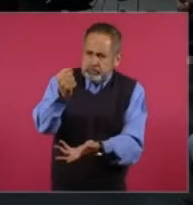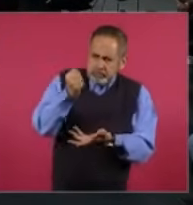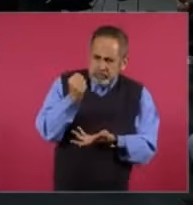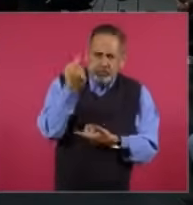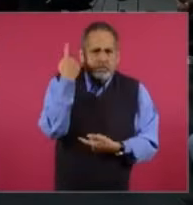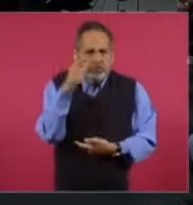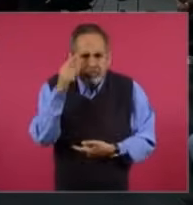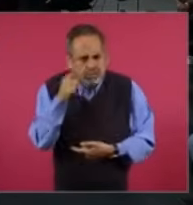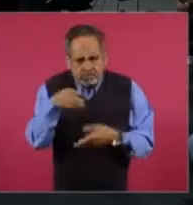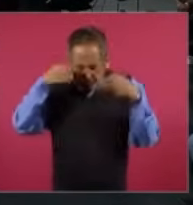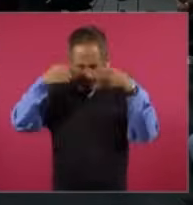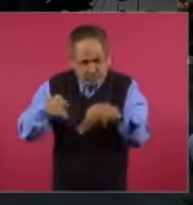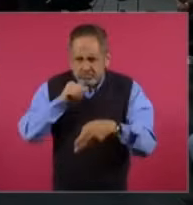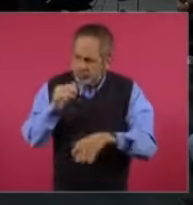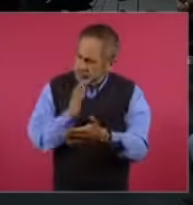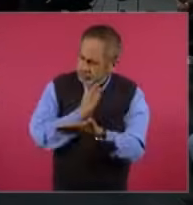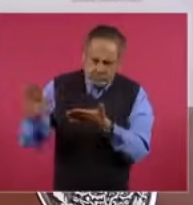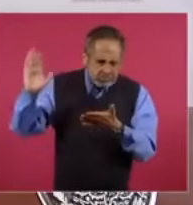función,